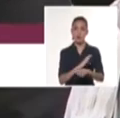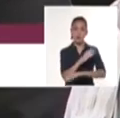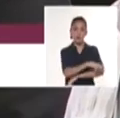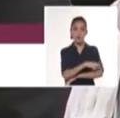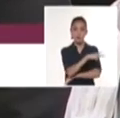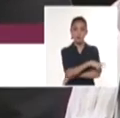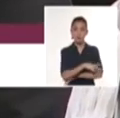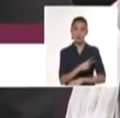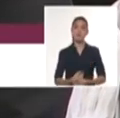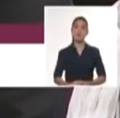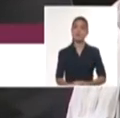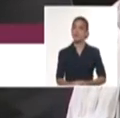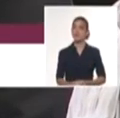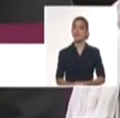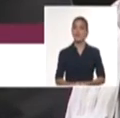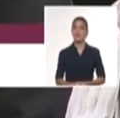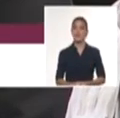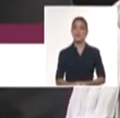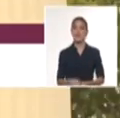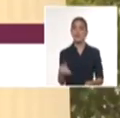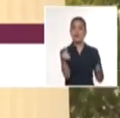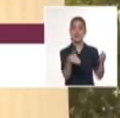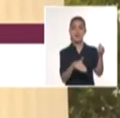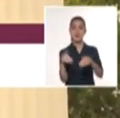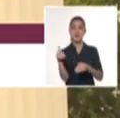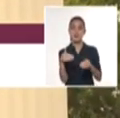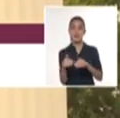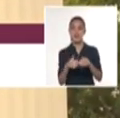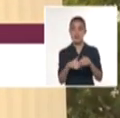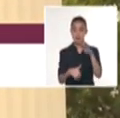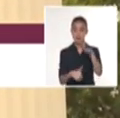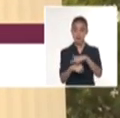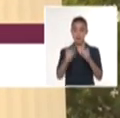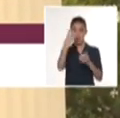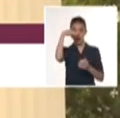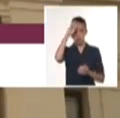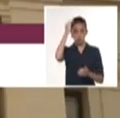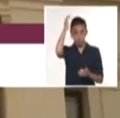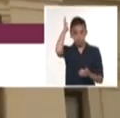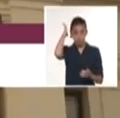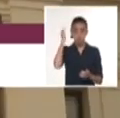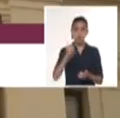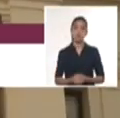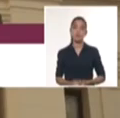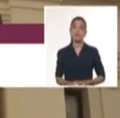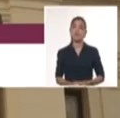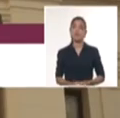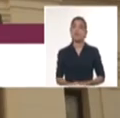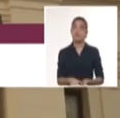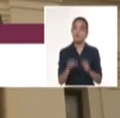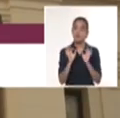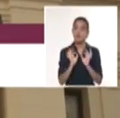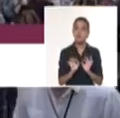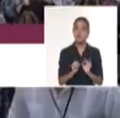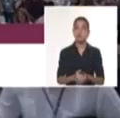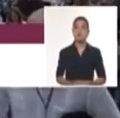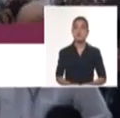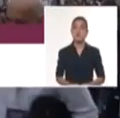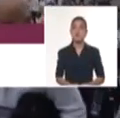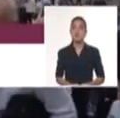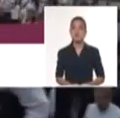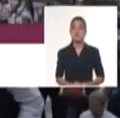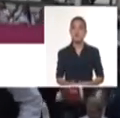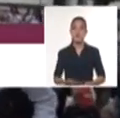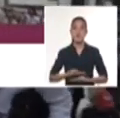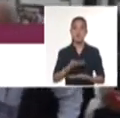la República, Miguel Díaz-Canel Bermúdez. Los 82 peldaños de la histórica escalinata de la Universidad de La Habana dieron la